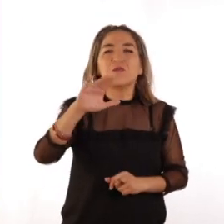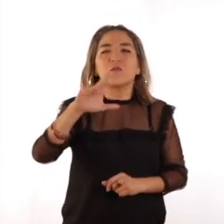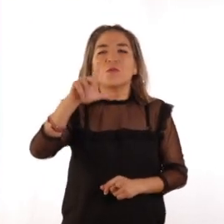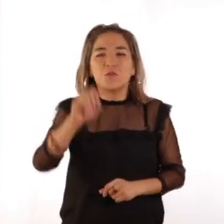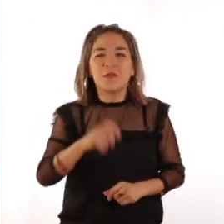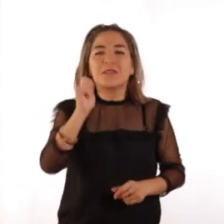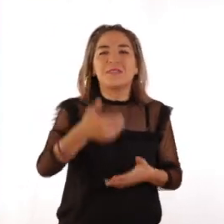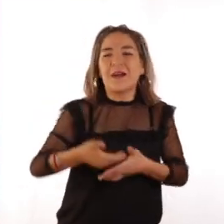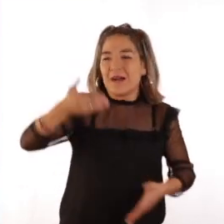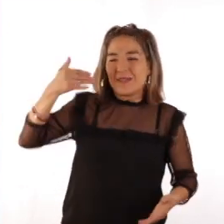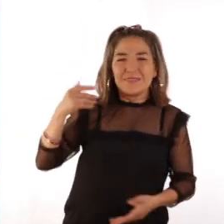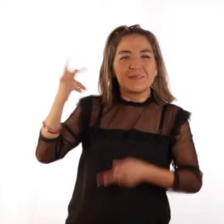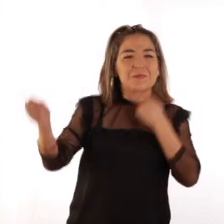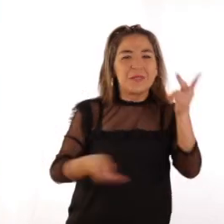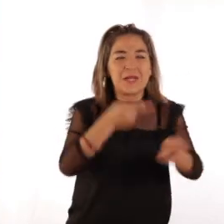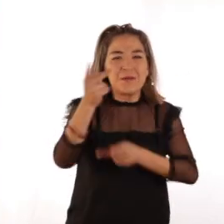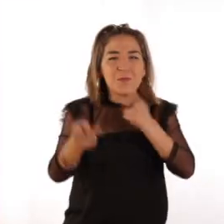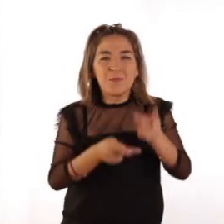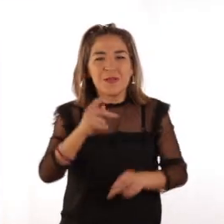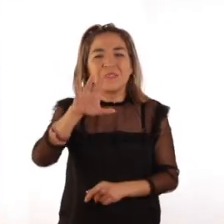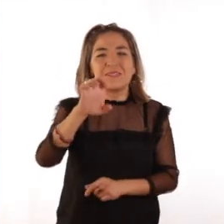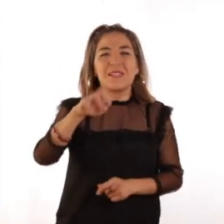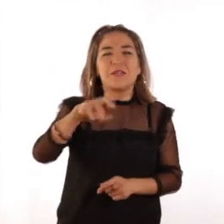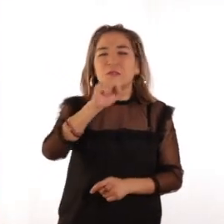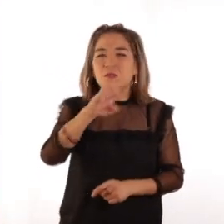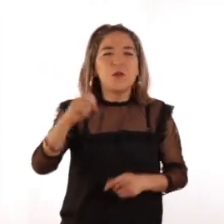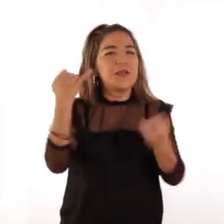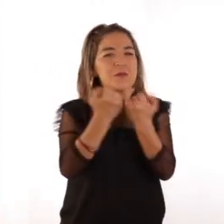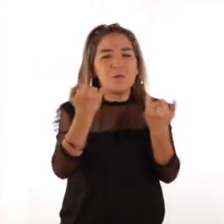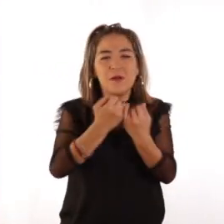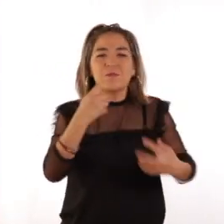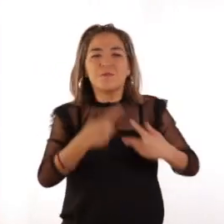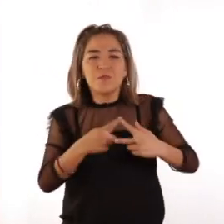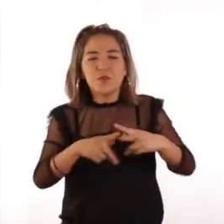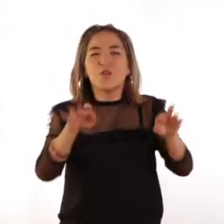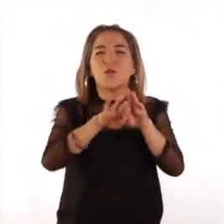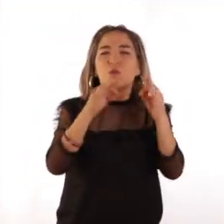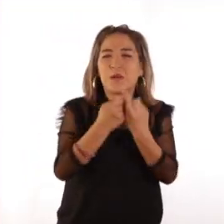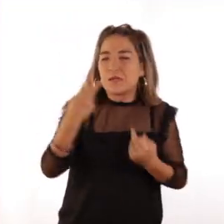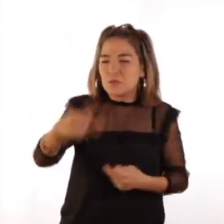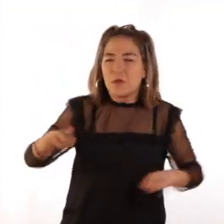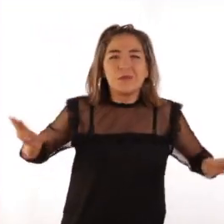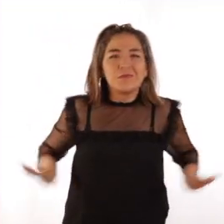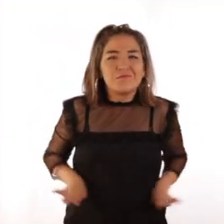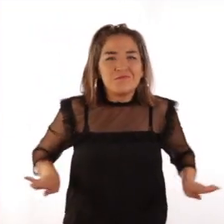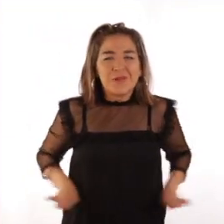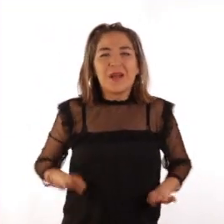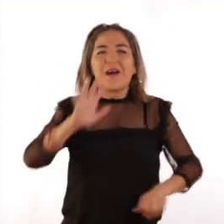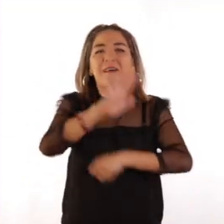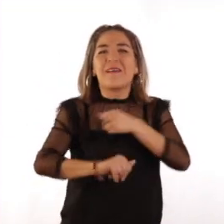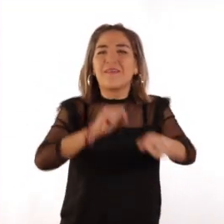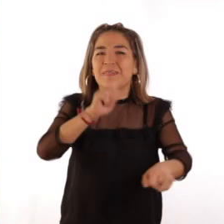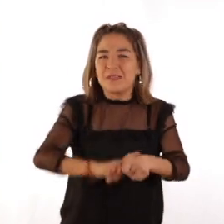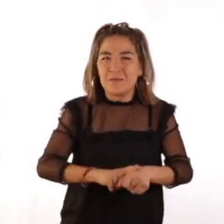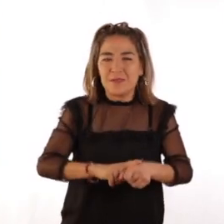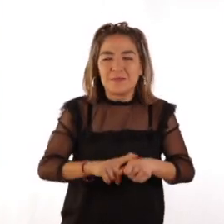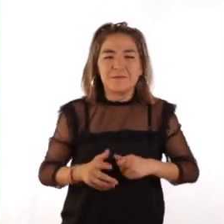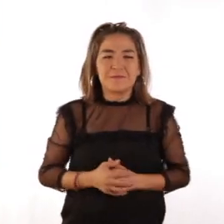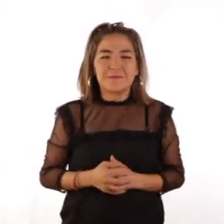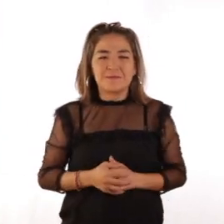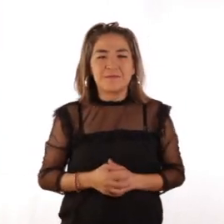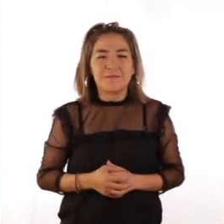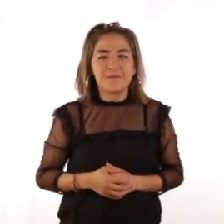de las tendencias de los censos anteriores, así como de fórmulas matemáticas que predicen el comportamiento de